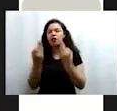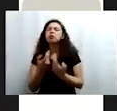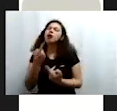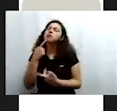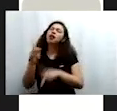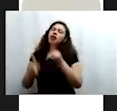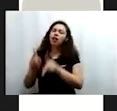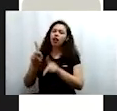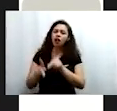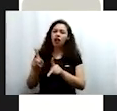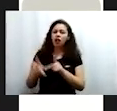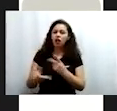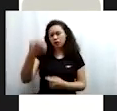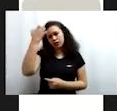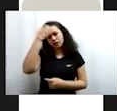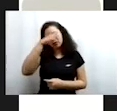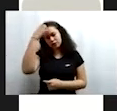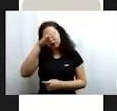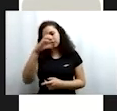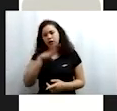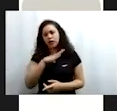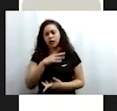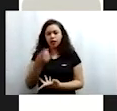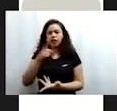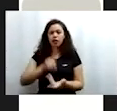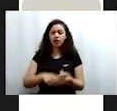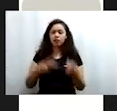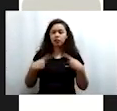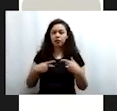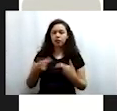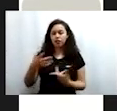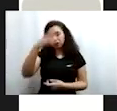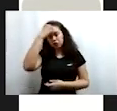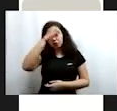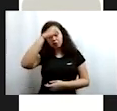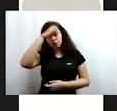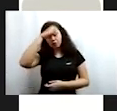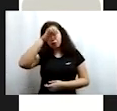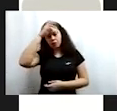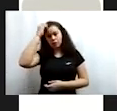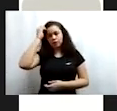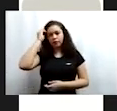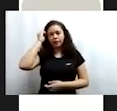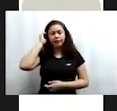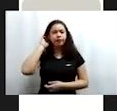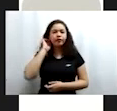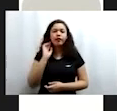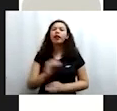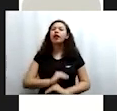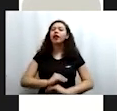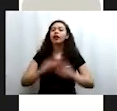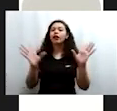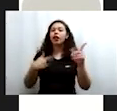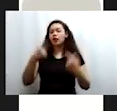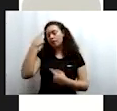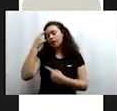las experiencias iniciales que va viviendo un trabajador dentro de esta organización, por supuesto que va a influir en ese